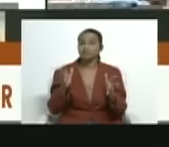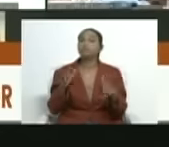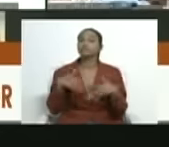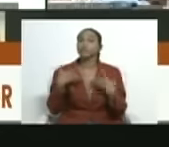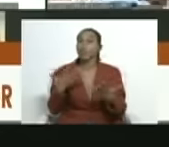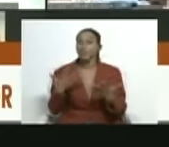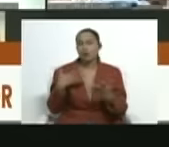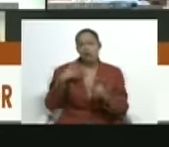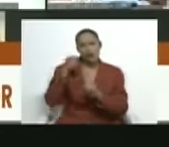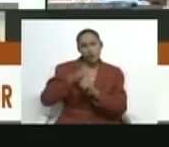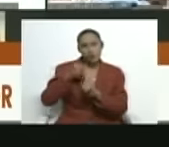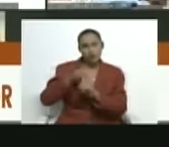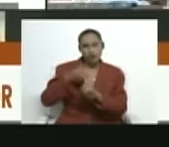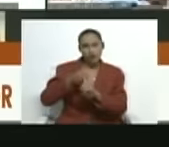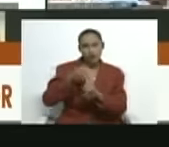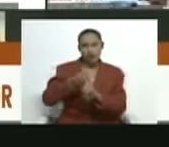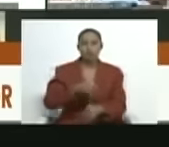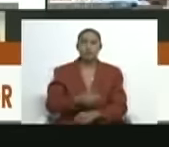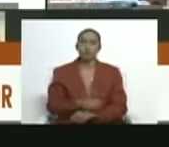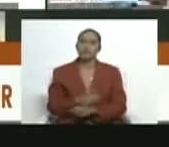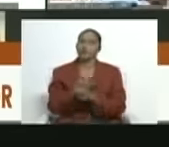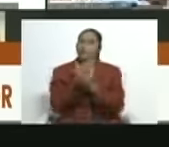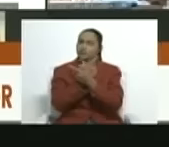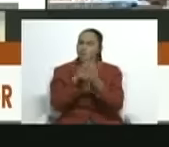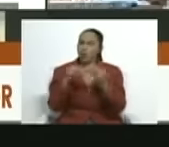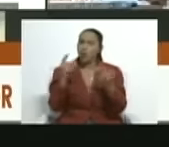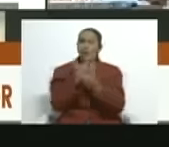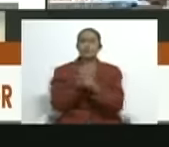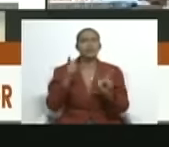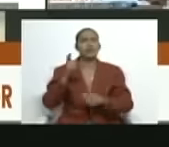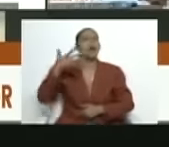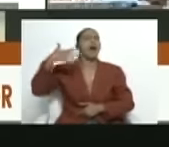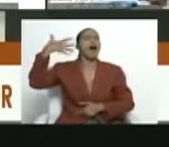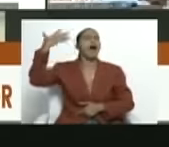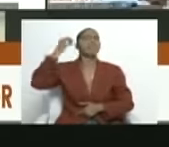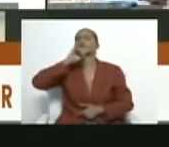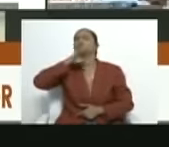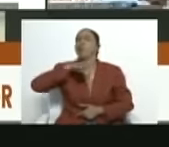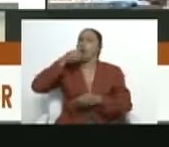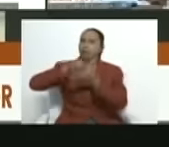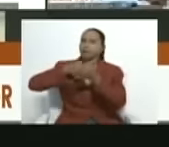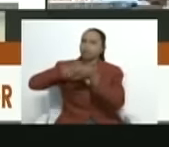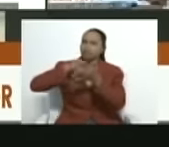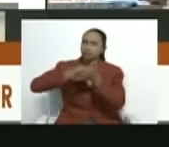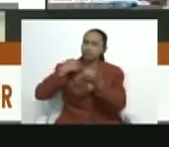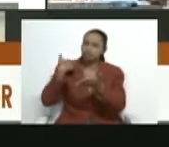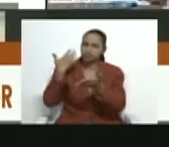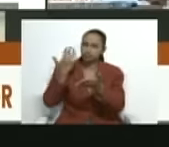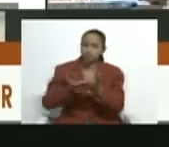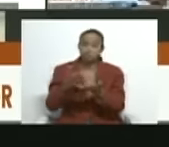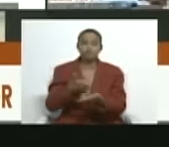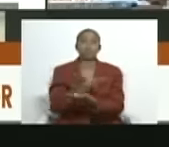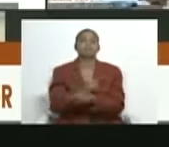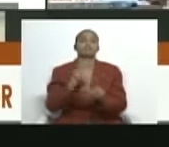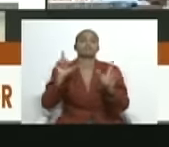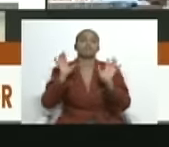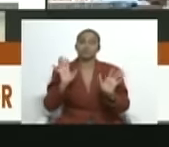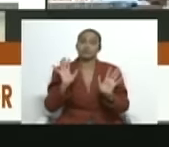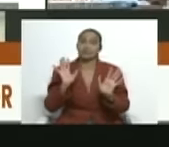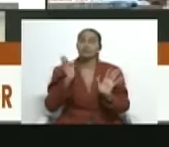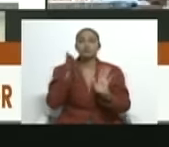comunes libertadores, enlazando nuestras naciones de manera férrea, más allá de las fronteras con las que posteriormente